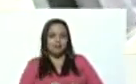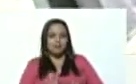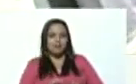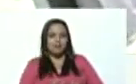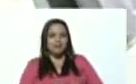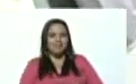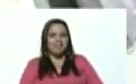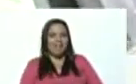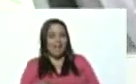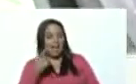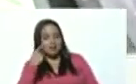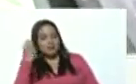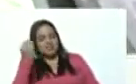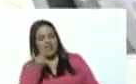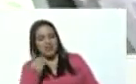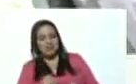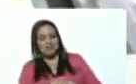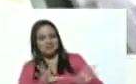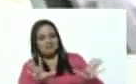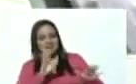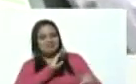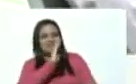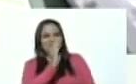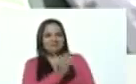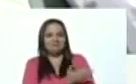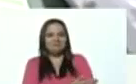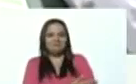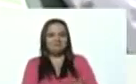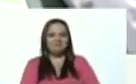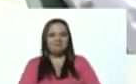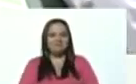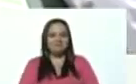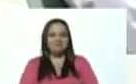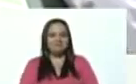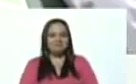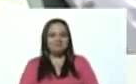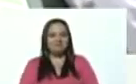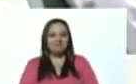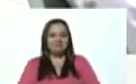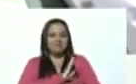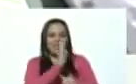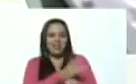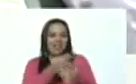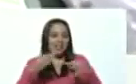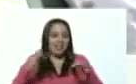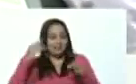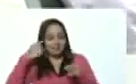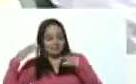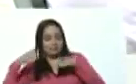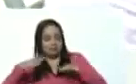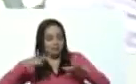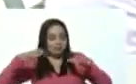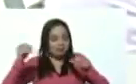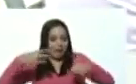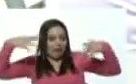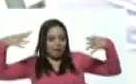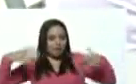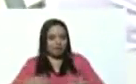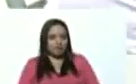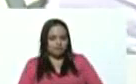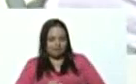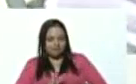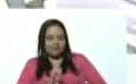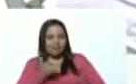Yo creía que era la manifestación de una fuerza de la... del más allá. ¿Quién quita, verdad, Potro? Protegido el